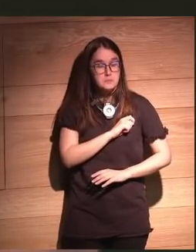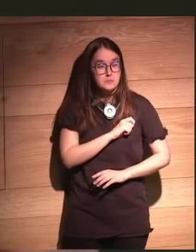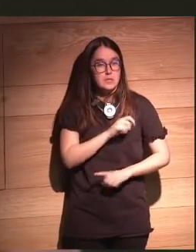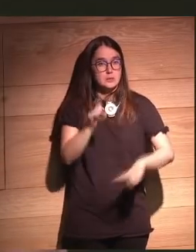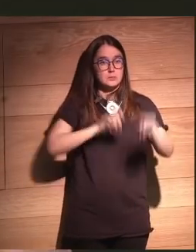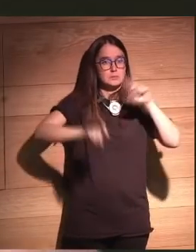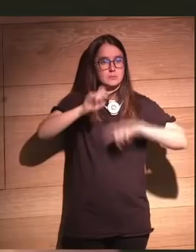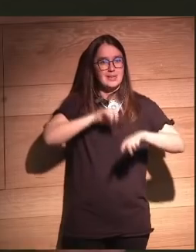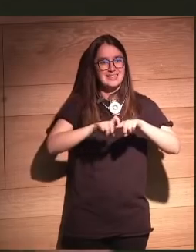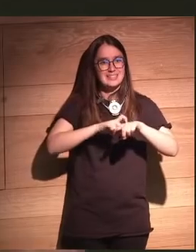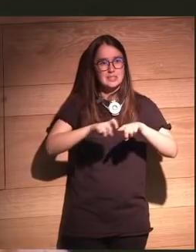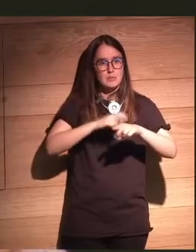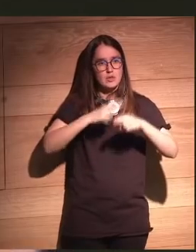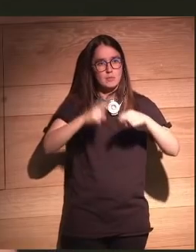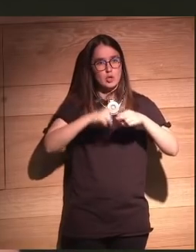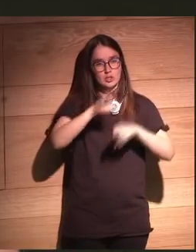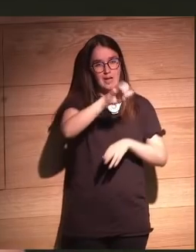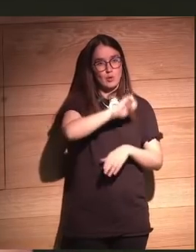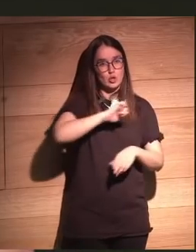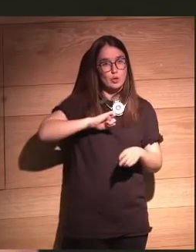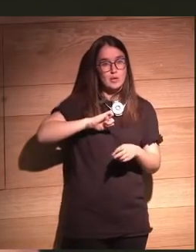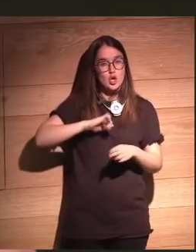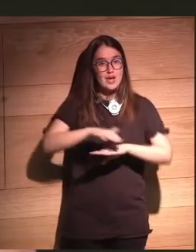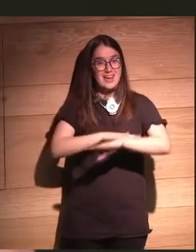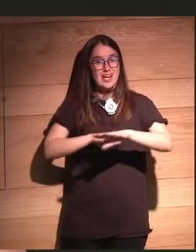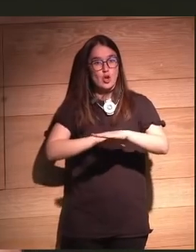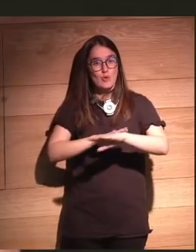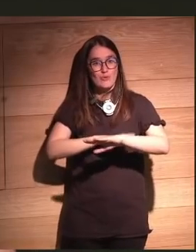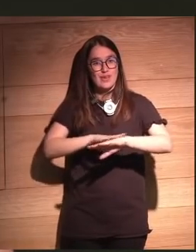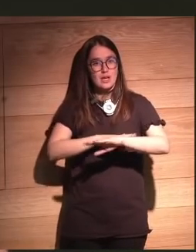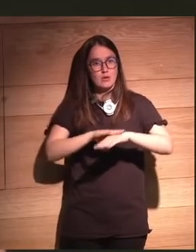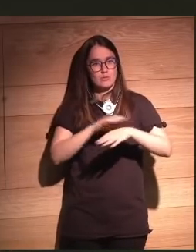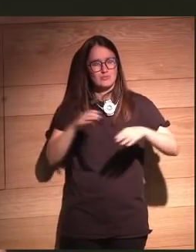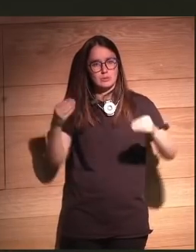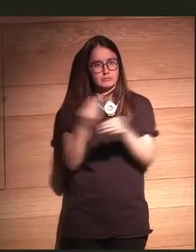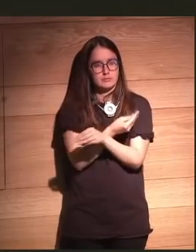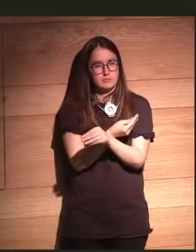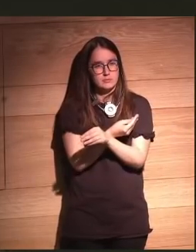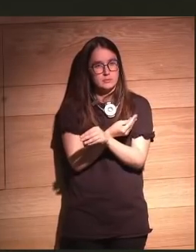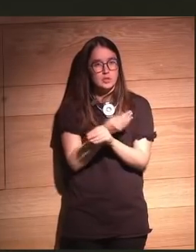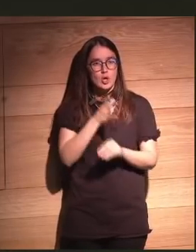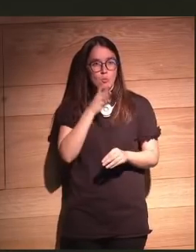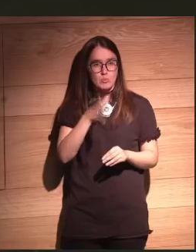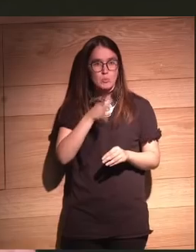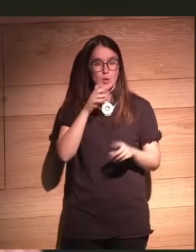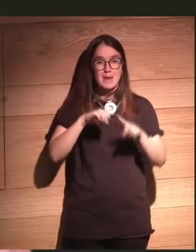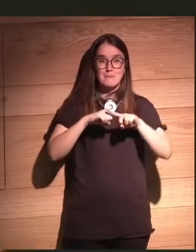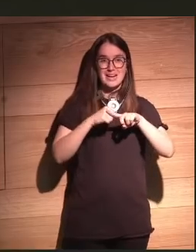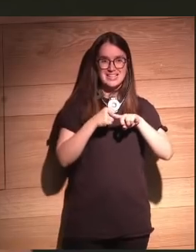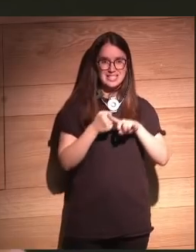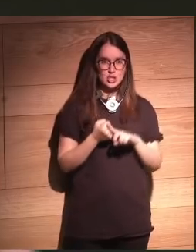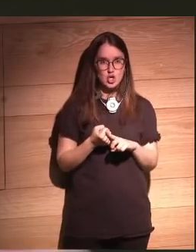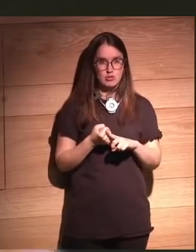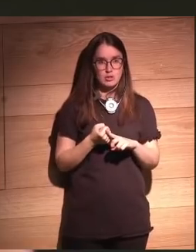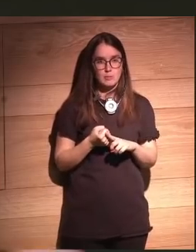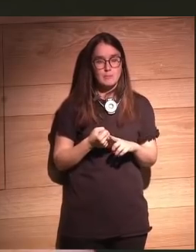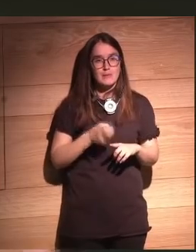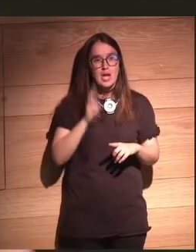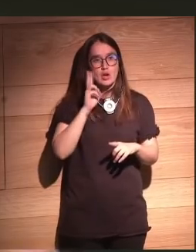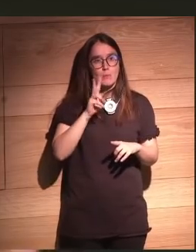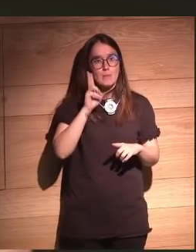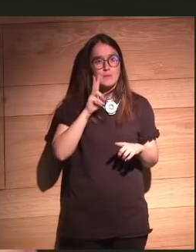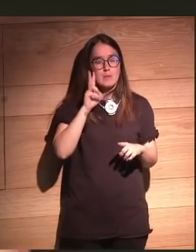en el tipo de política que el PSOE está votando a nivel autonómico y lo que luego está dispuesto a votar a nivel estatal, precisamente por la presión que están ejerciendo. Pero vemos que cada